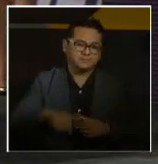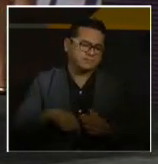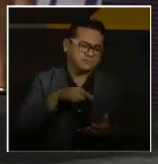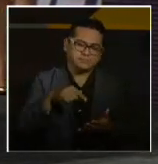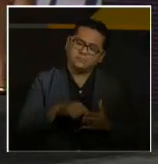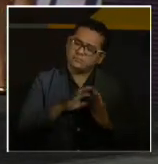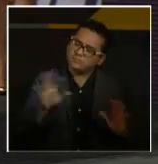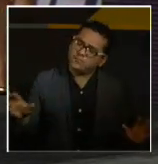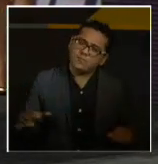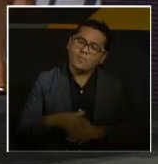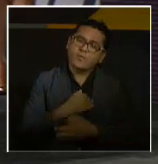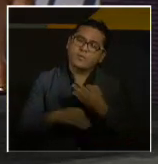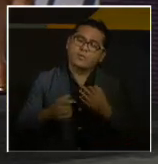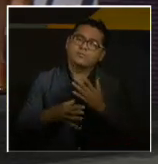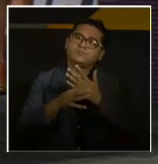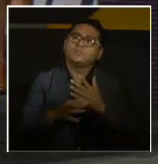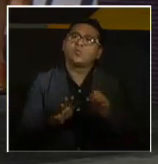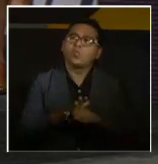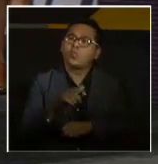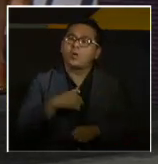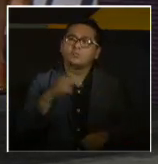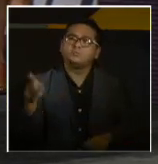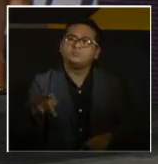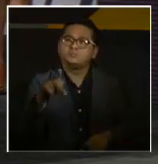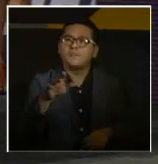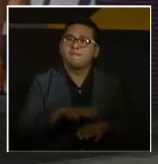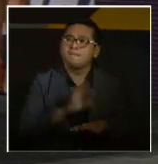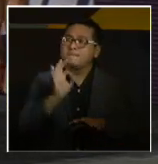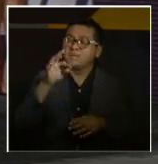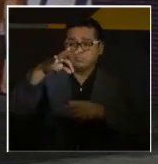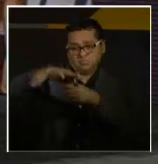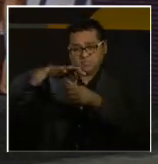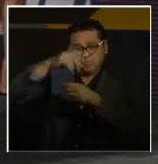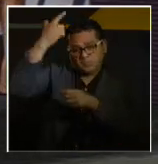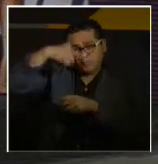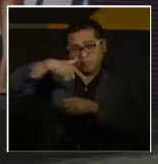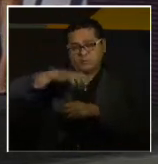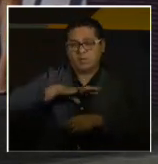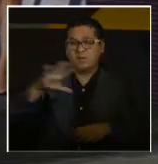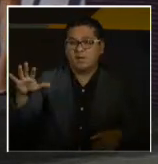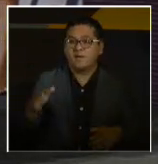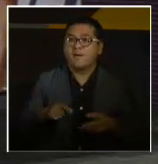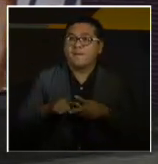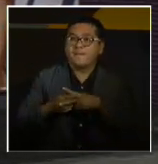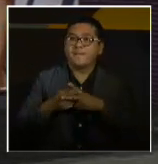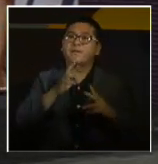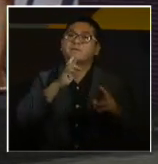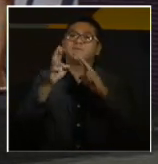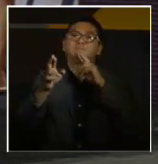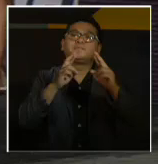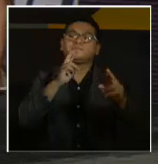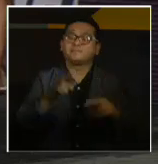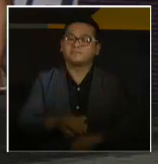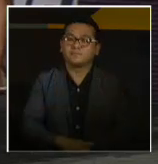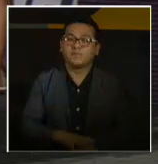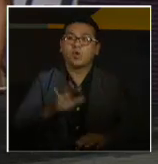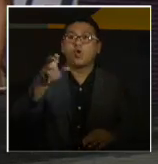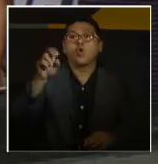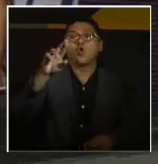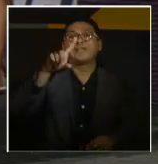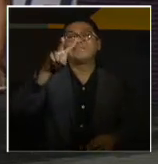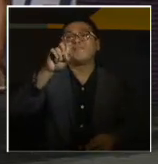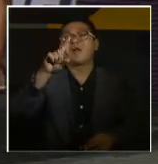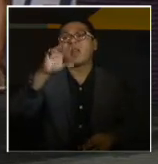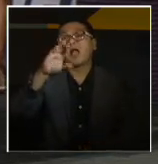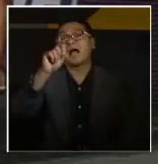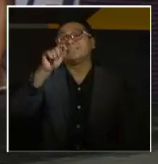ciclo y estamos para presentarles cuáles son las preguntas más votadas que esta noche y va a empezar a responderlas nuestro candidato Jorge